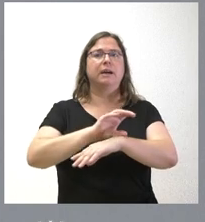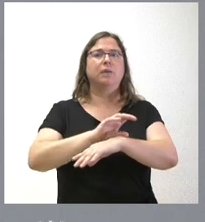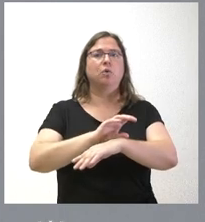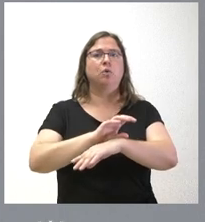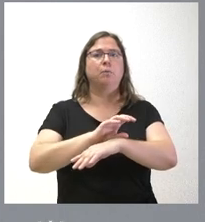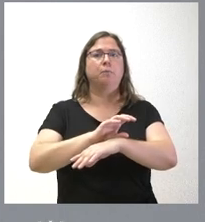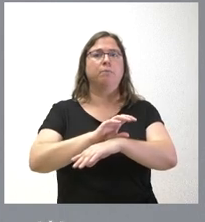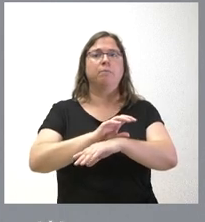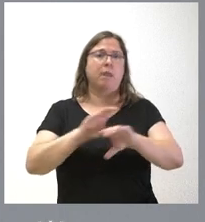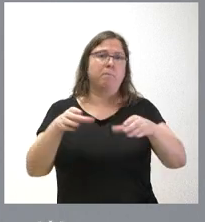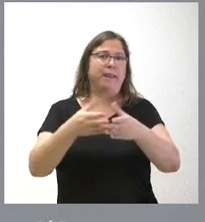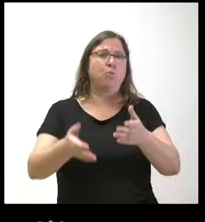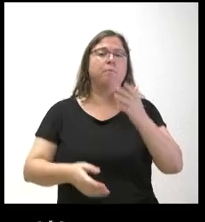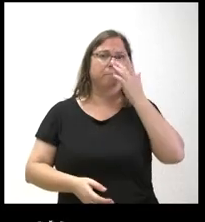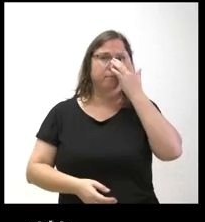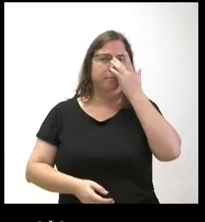empleo